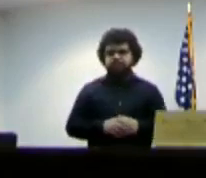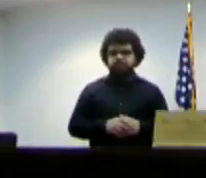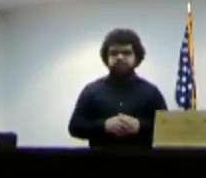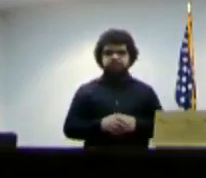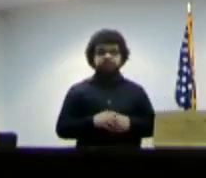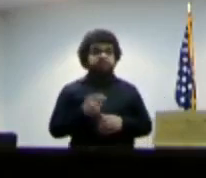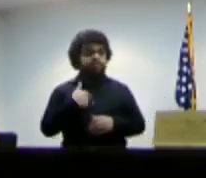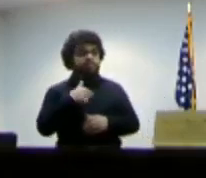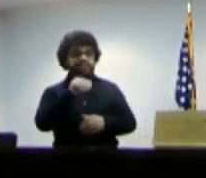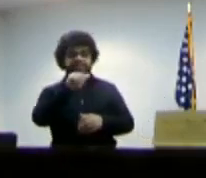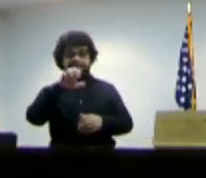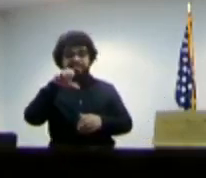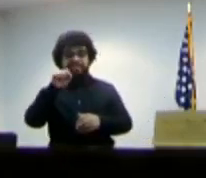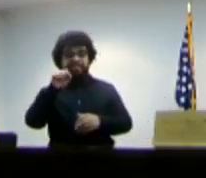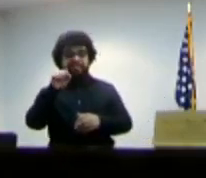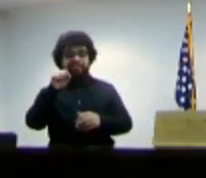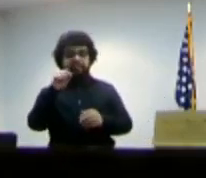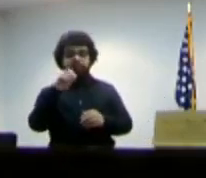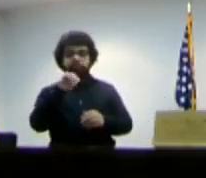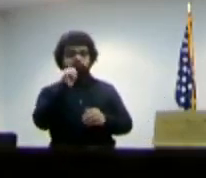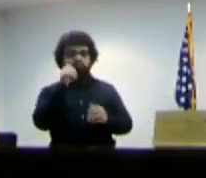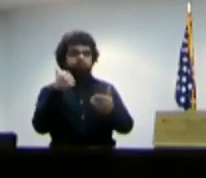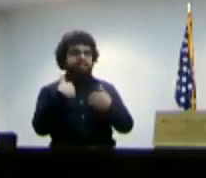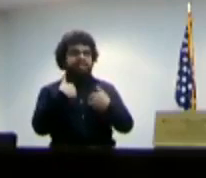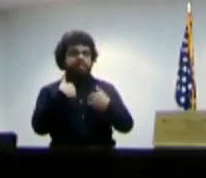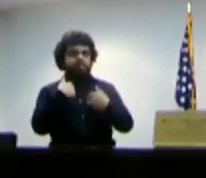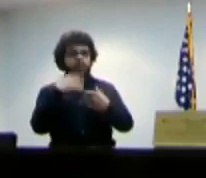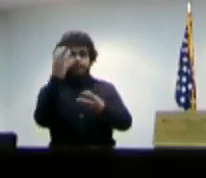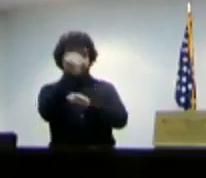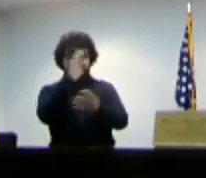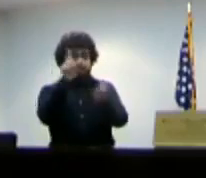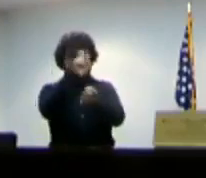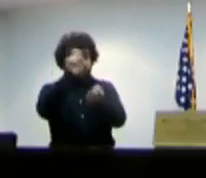el detalle exacto, pero yo sé que las unidades